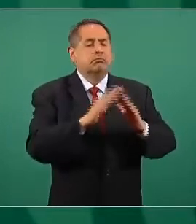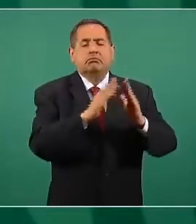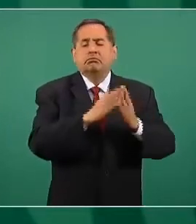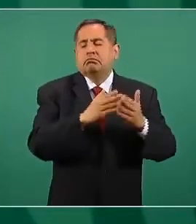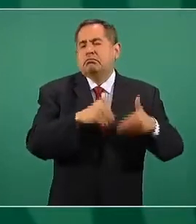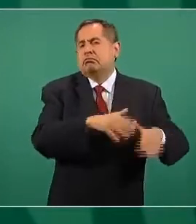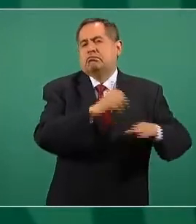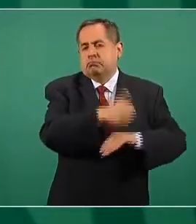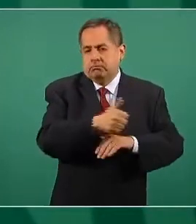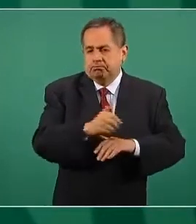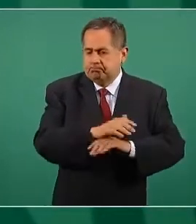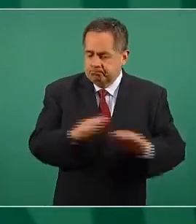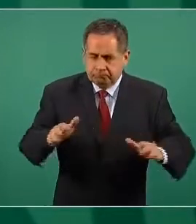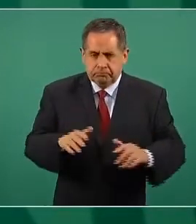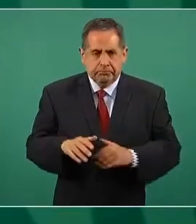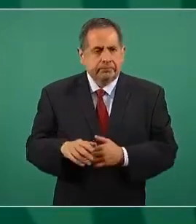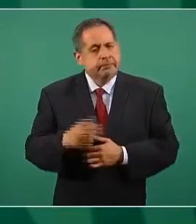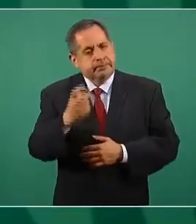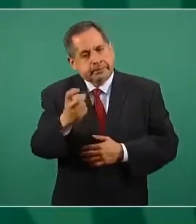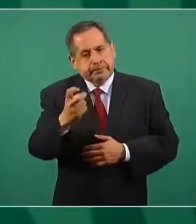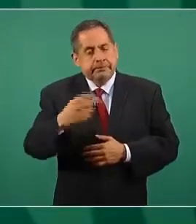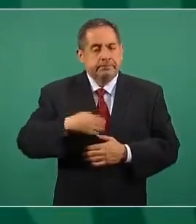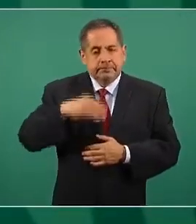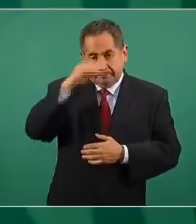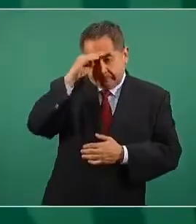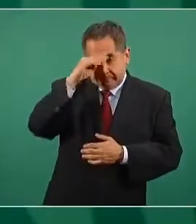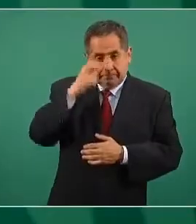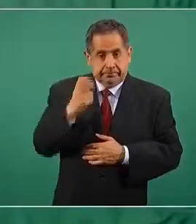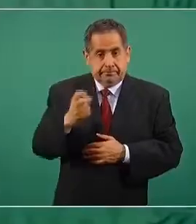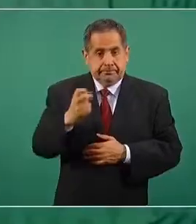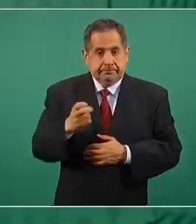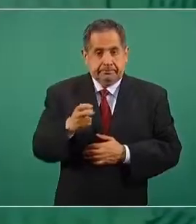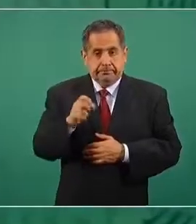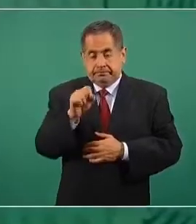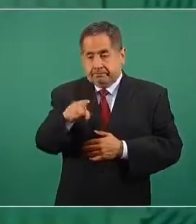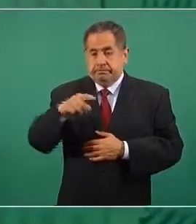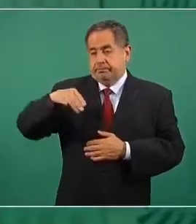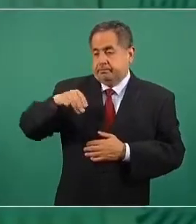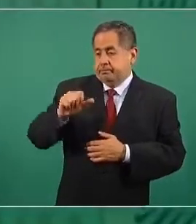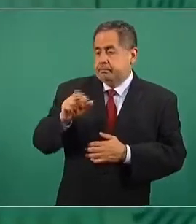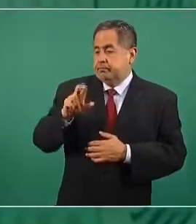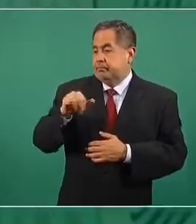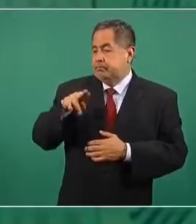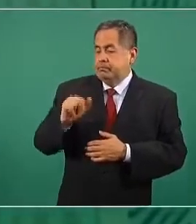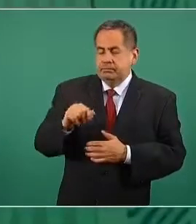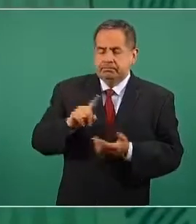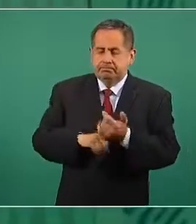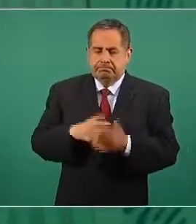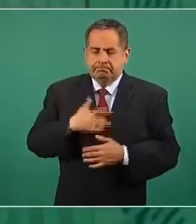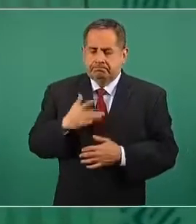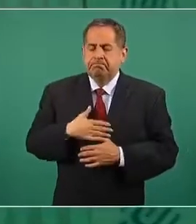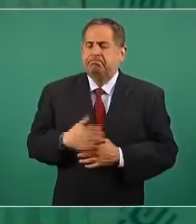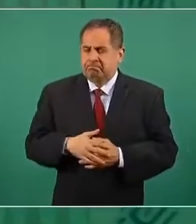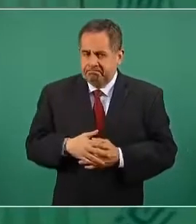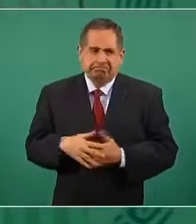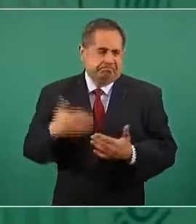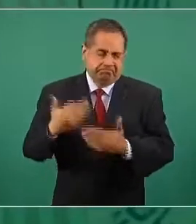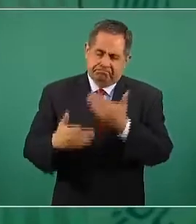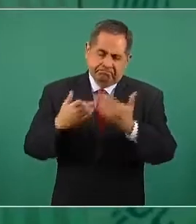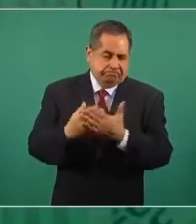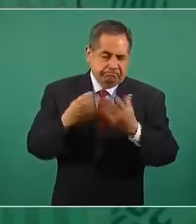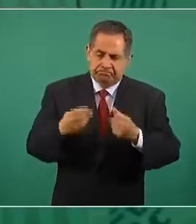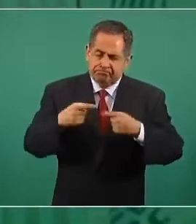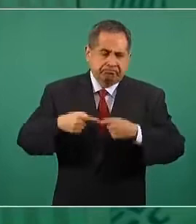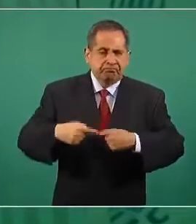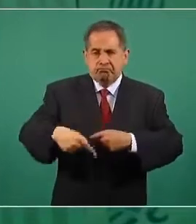Entonces creo que en ese sentido esta situación de Mariana nos indica que todavía falta un camino